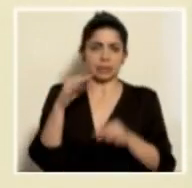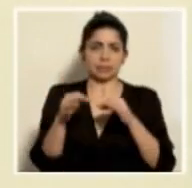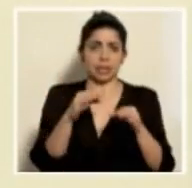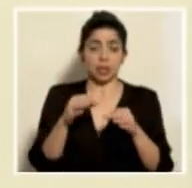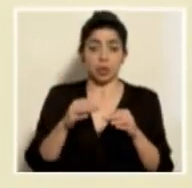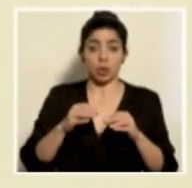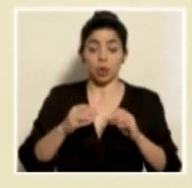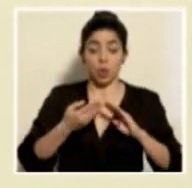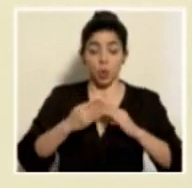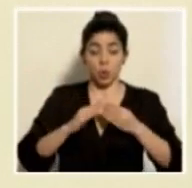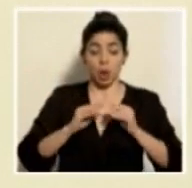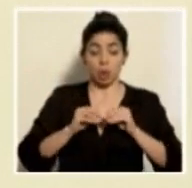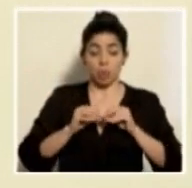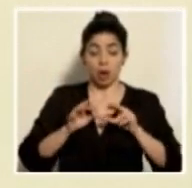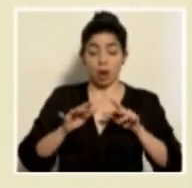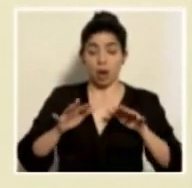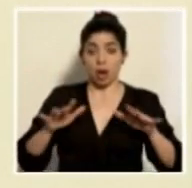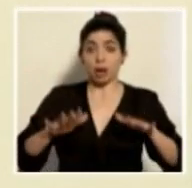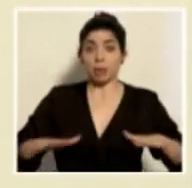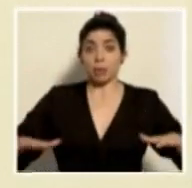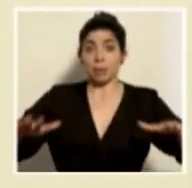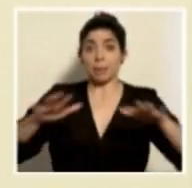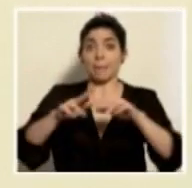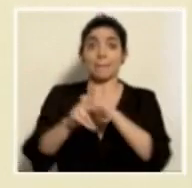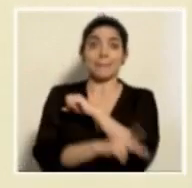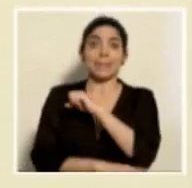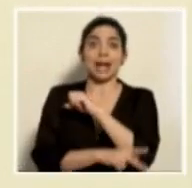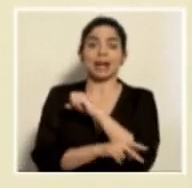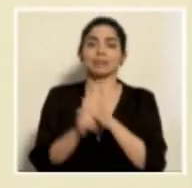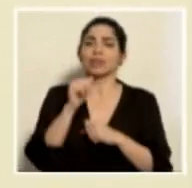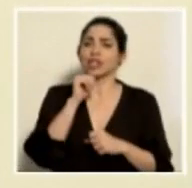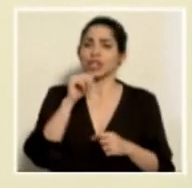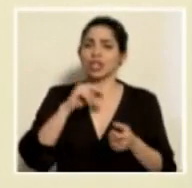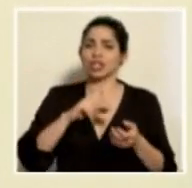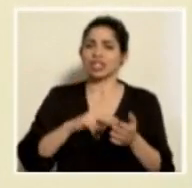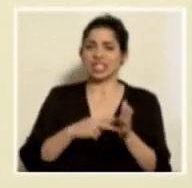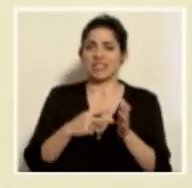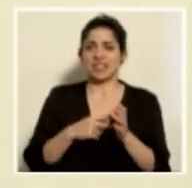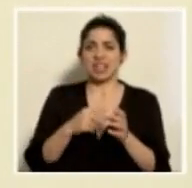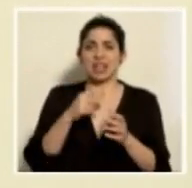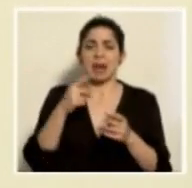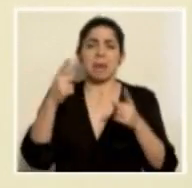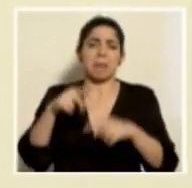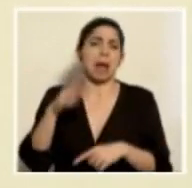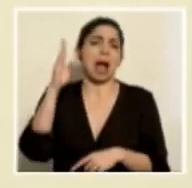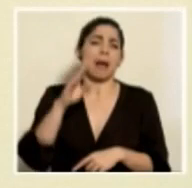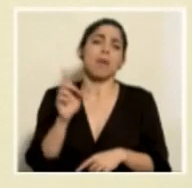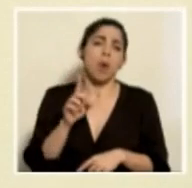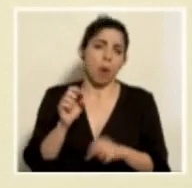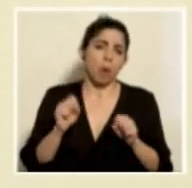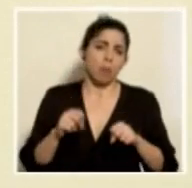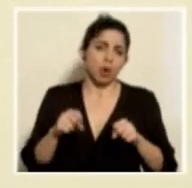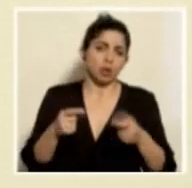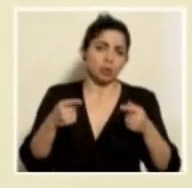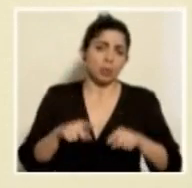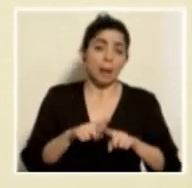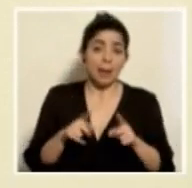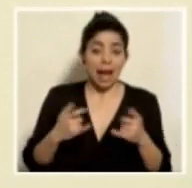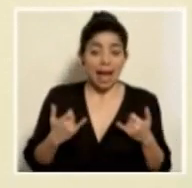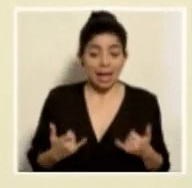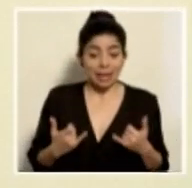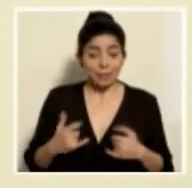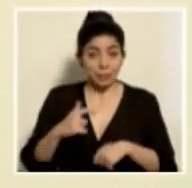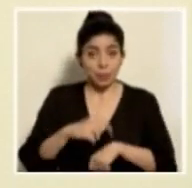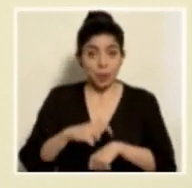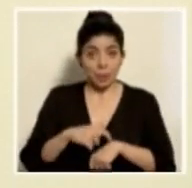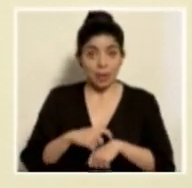transmisión comunitaria a nivel de todo el país no es que no sea factible, claro que sí puede ocurrir, pero en este caso lo que sí estamos